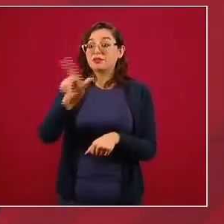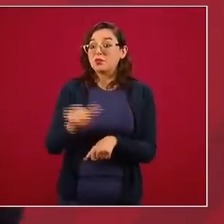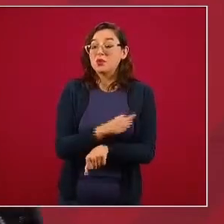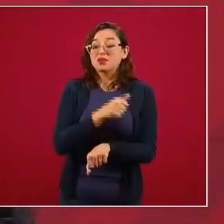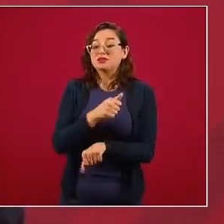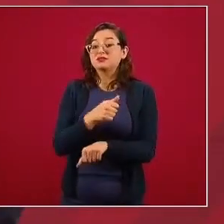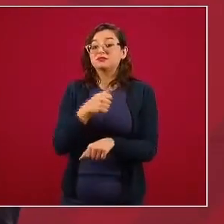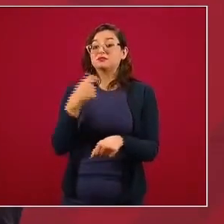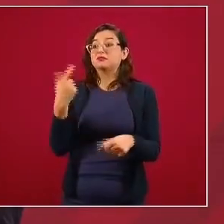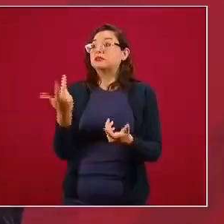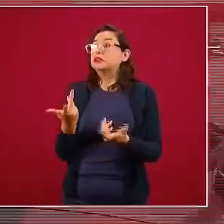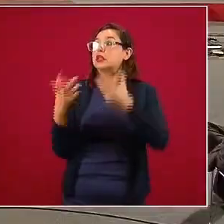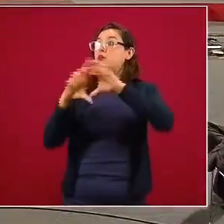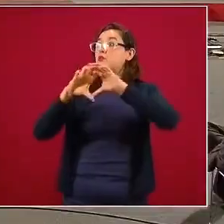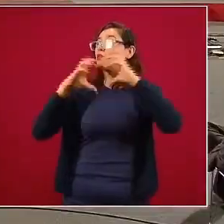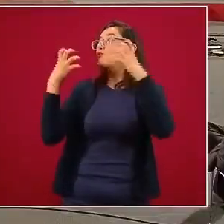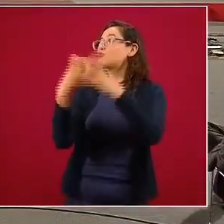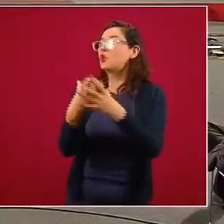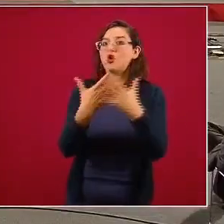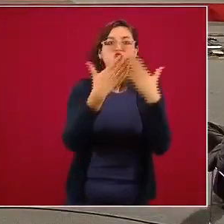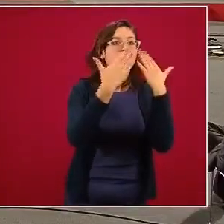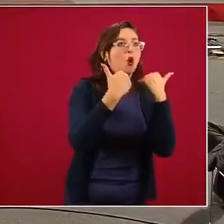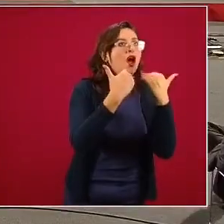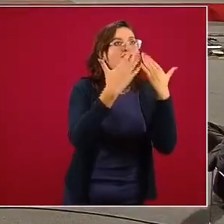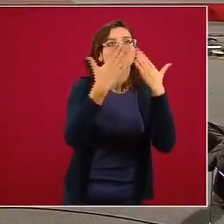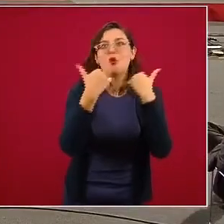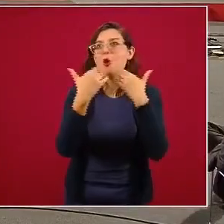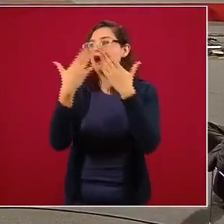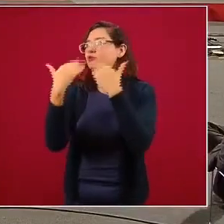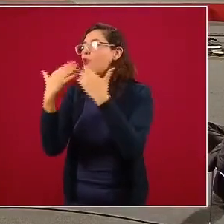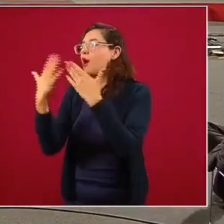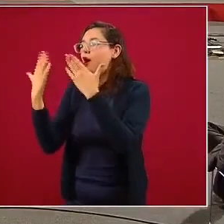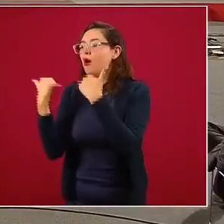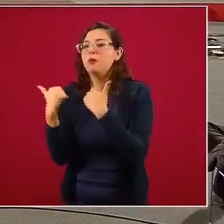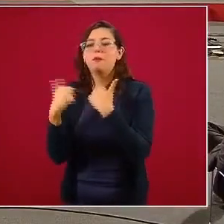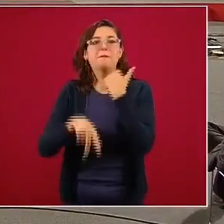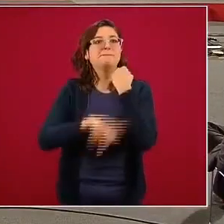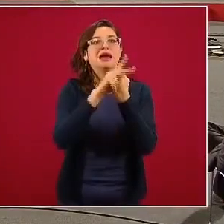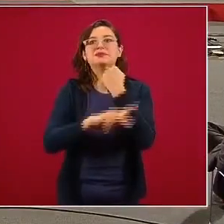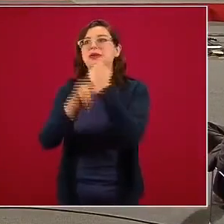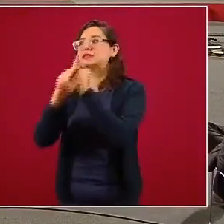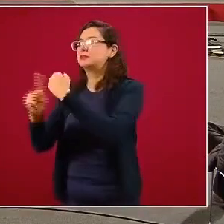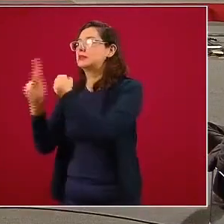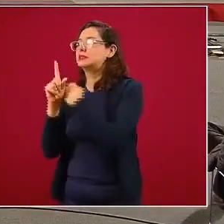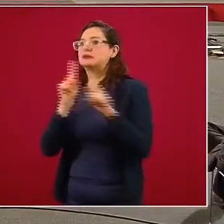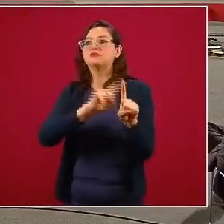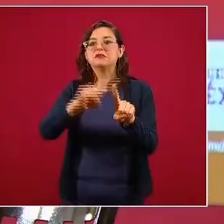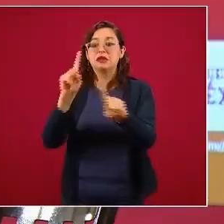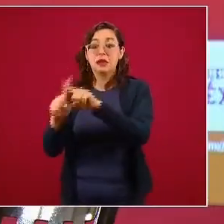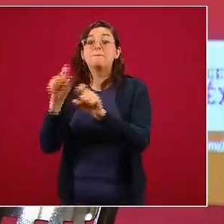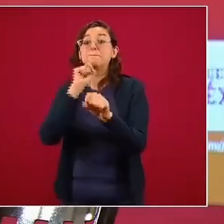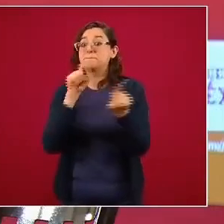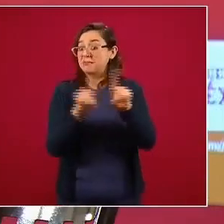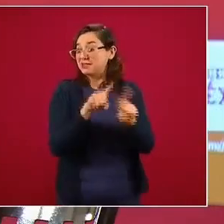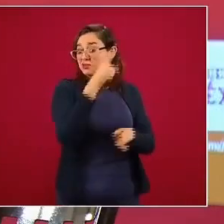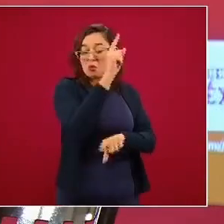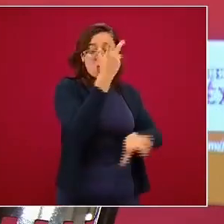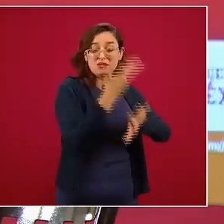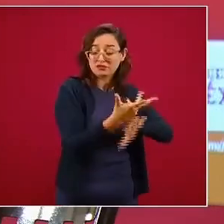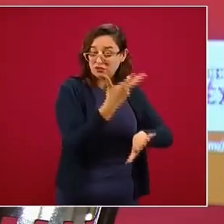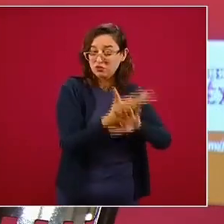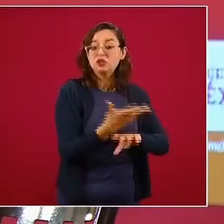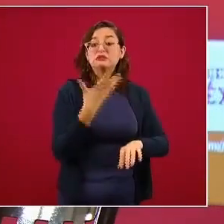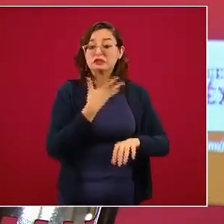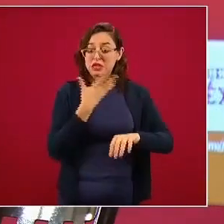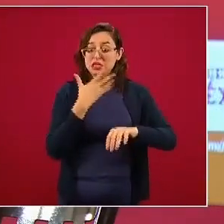mercado mundialmente saturado, muchos países, incluso Estados Unidos, que concentró una parte muy importante de la